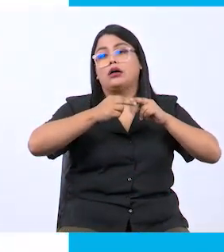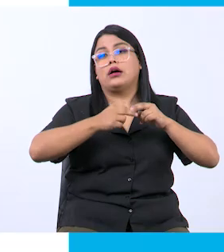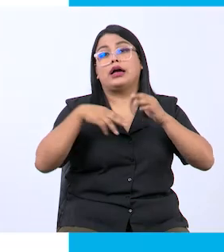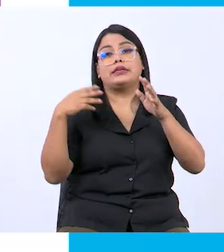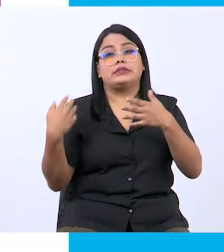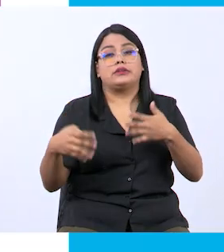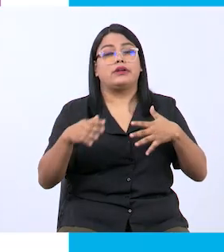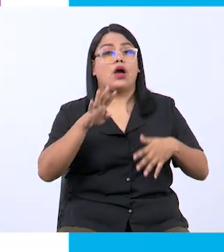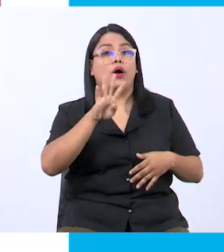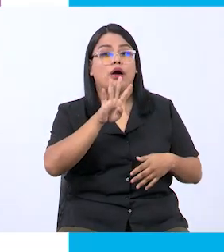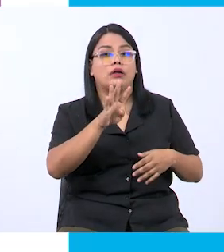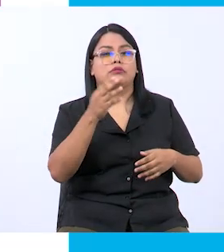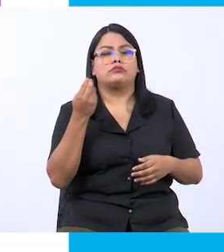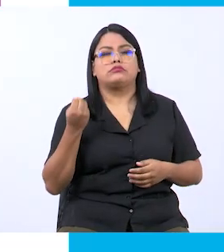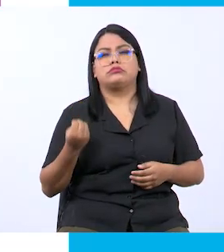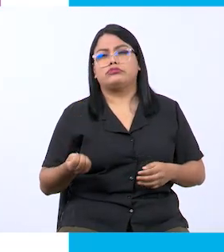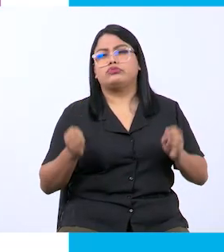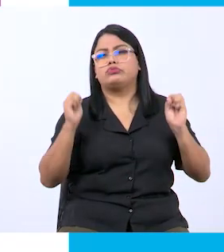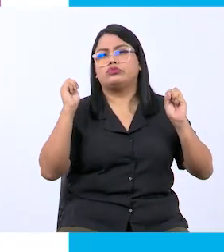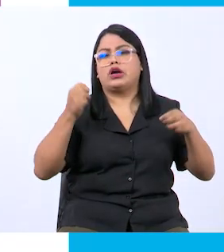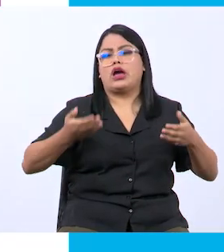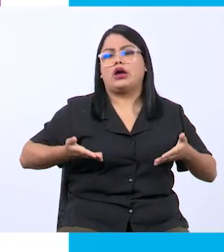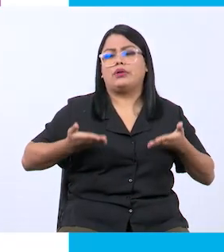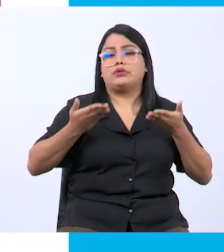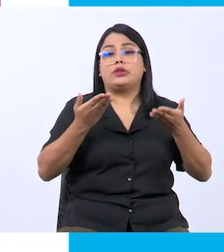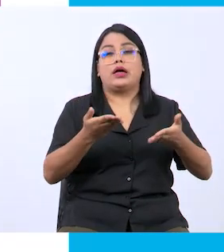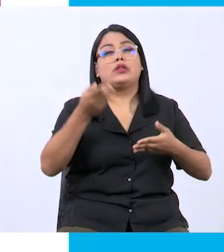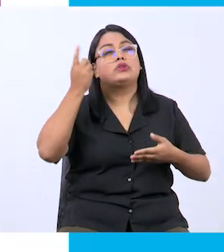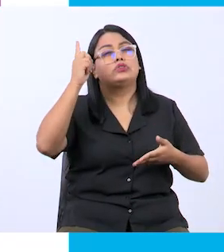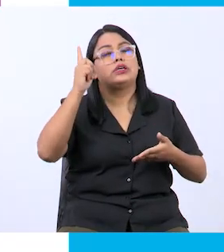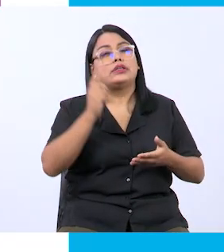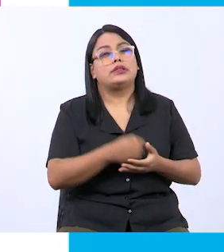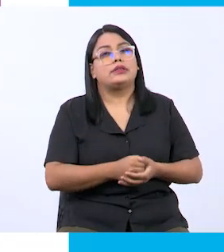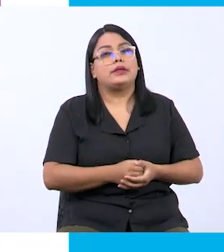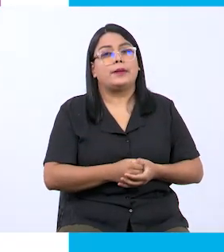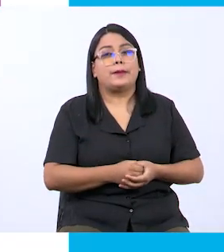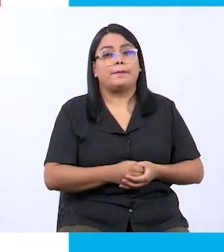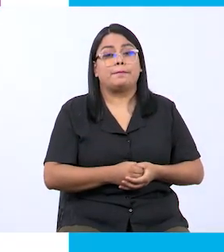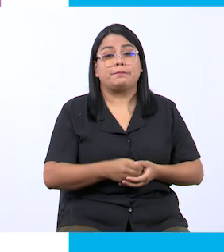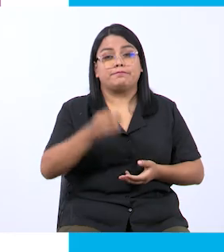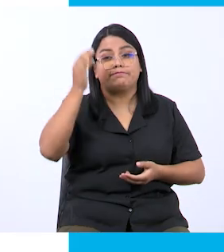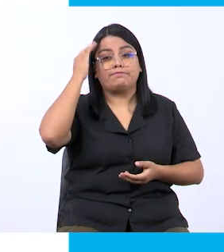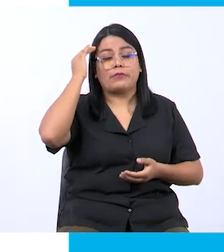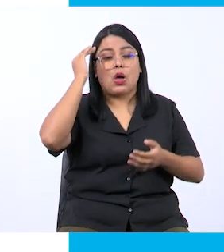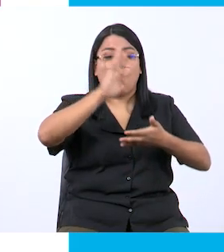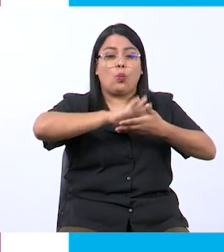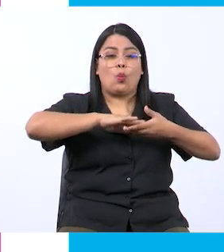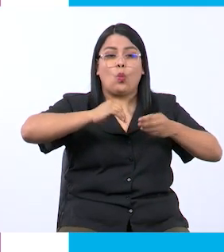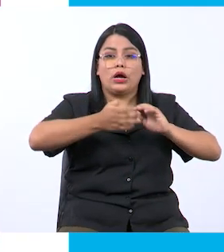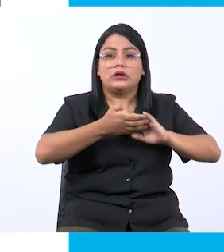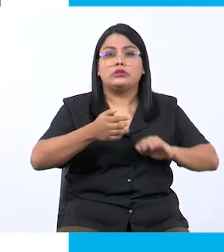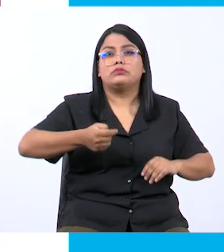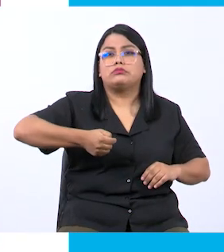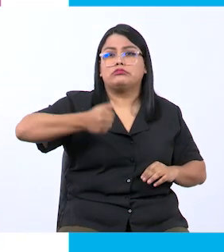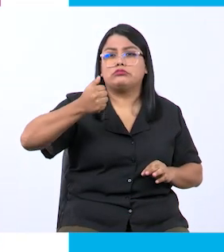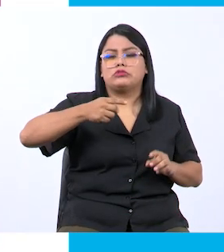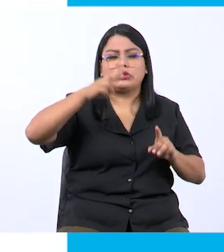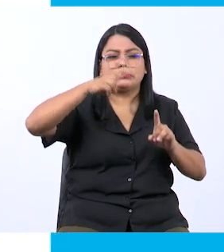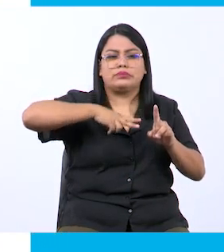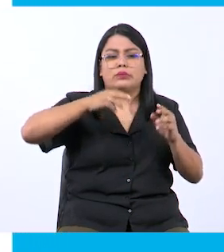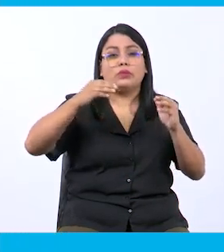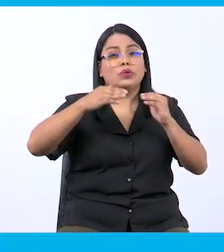en la actividad 4, el estudiantado con ayuda del docente conocerá qué es un cuento policial y cuáles son